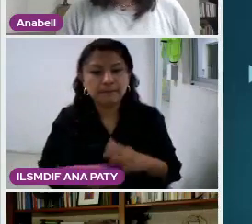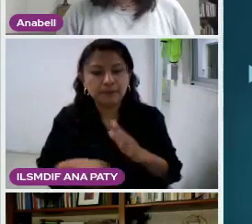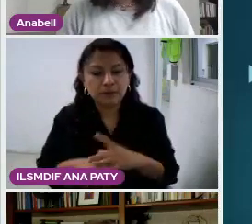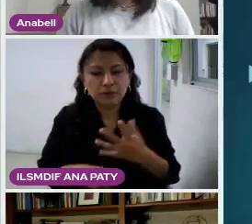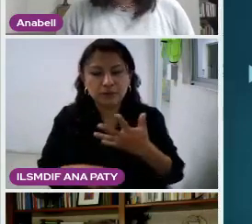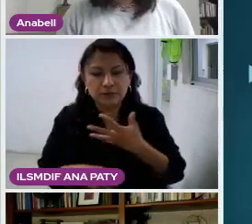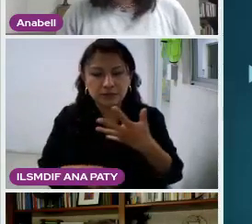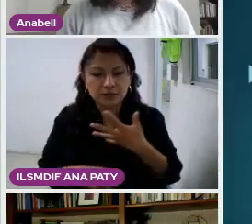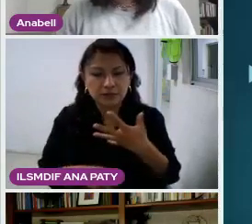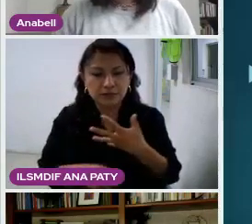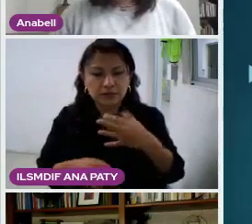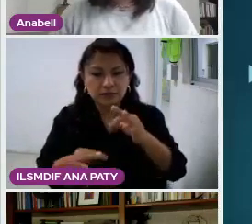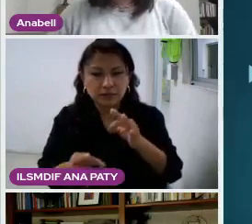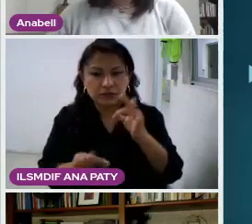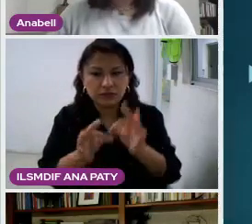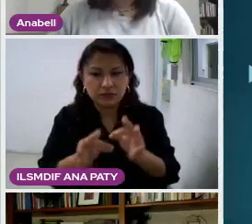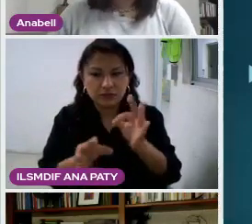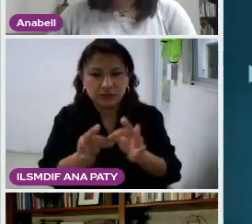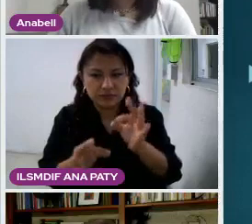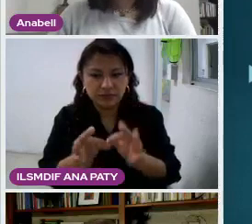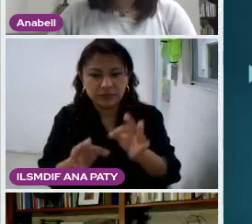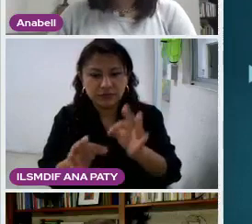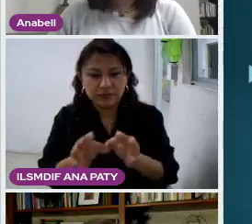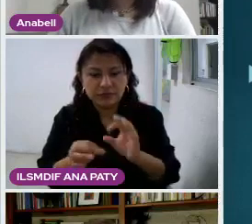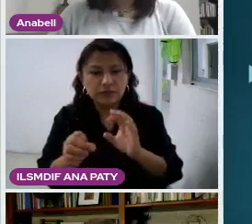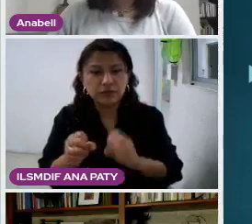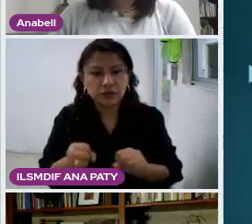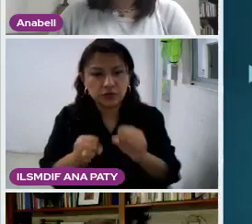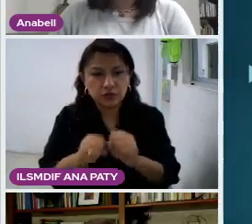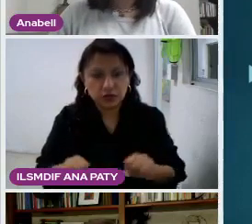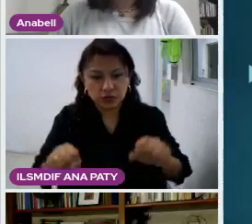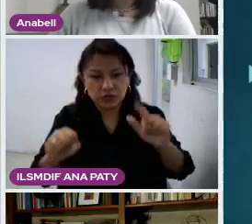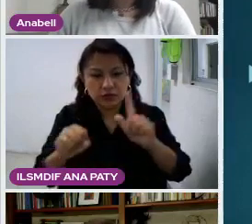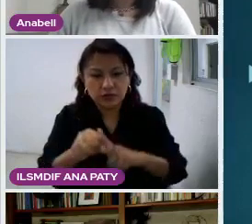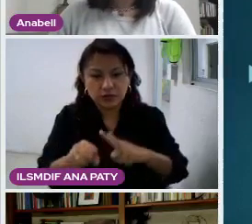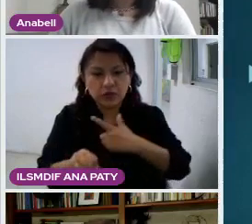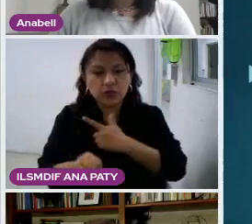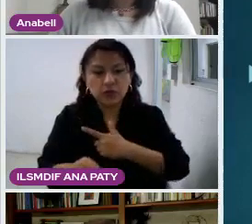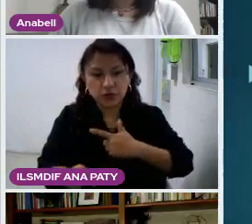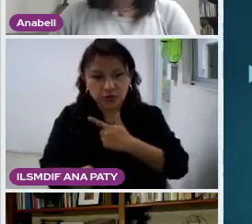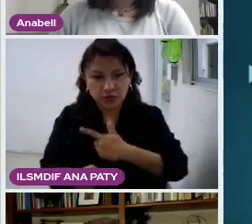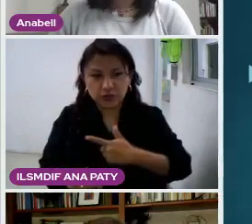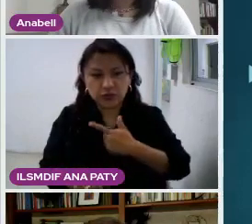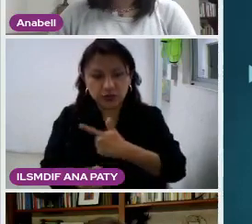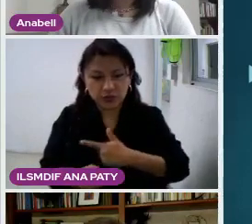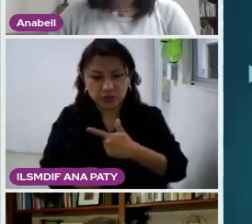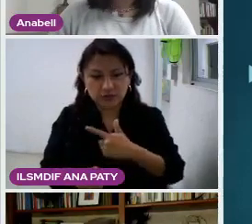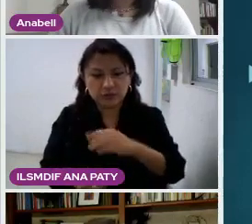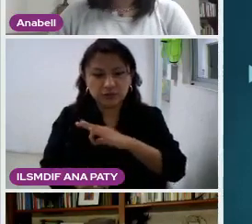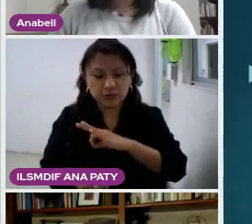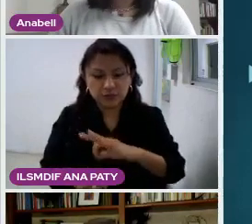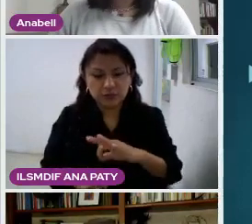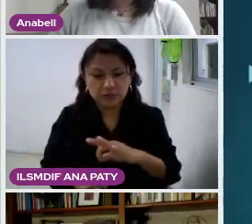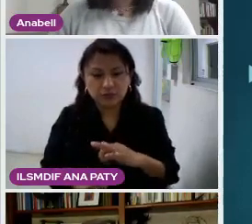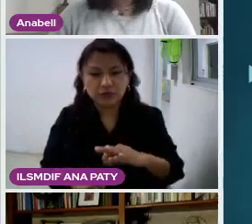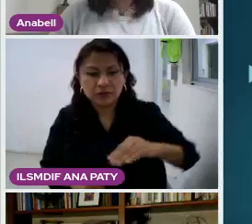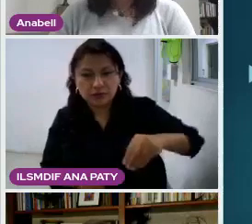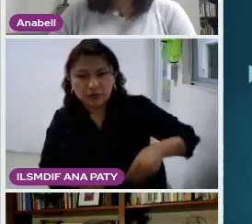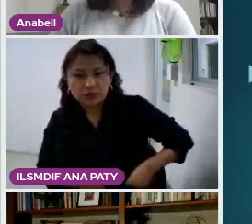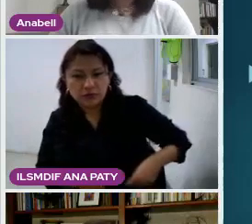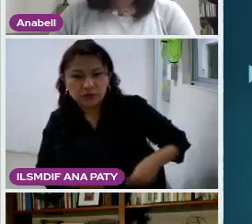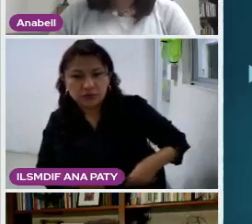hay una sensación de que no se puede dejar de comer o controlar lo que se ingiere o la cantidad de lo que se ingiere.